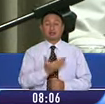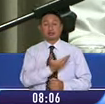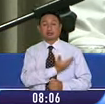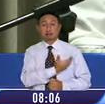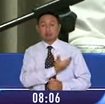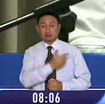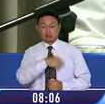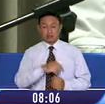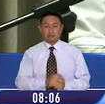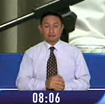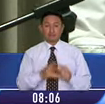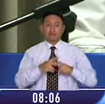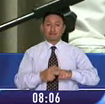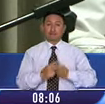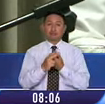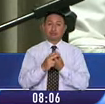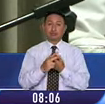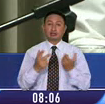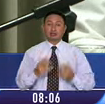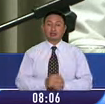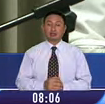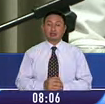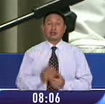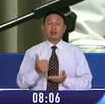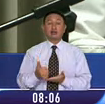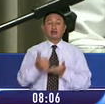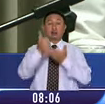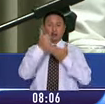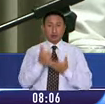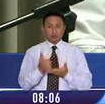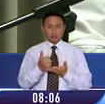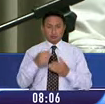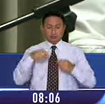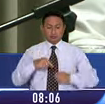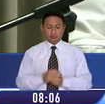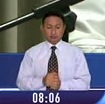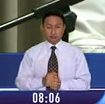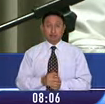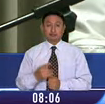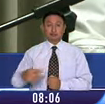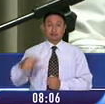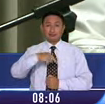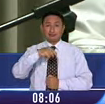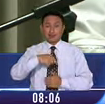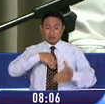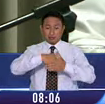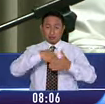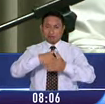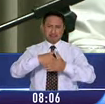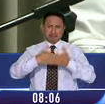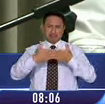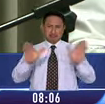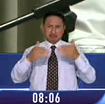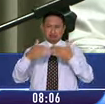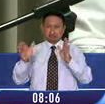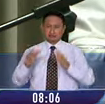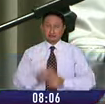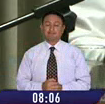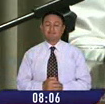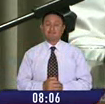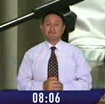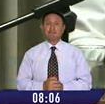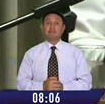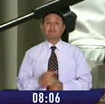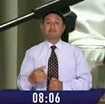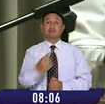Sáenz, principios que permiten seguir rompiendo los techos de cristal que aún existen. La segunda